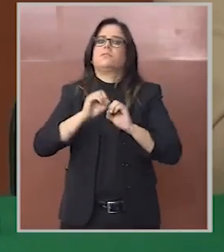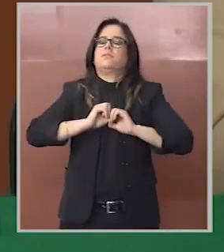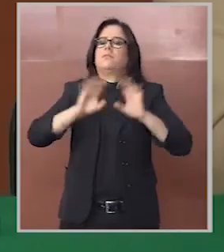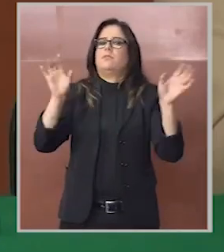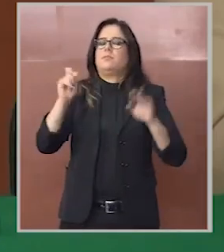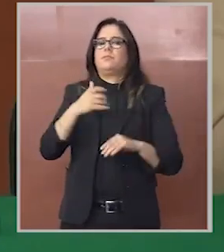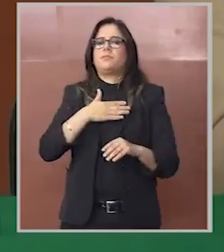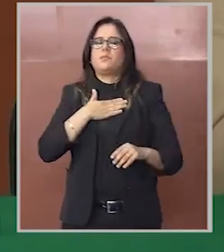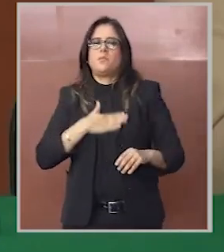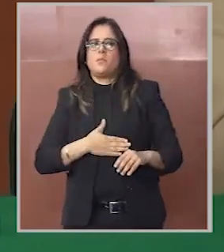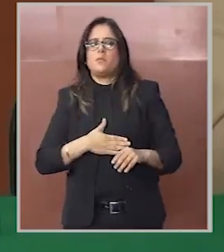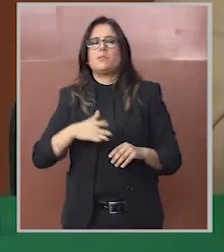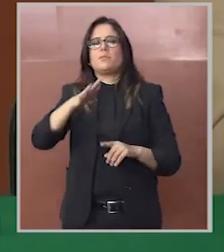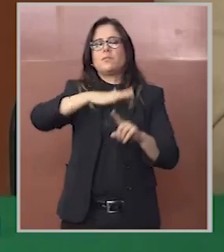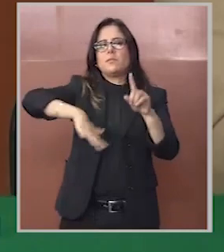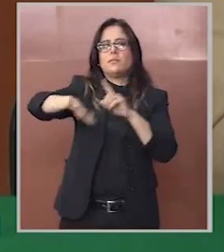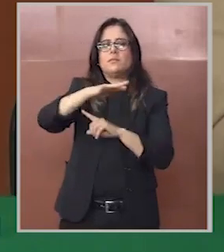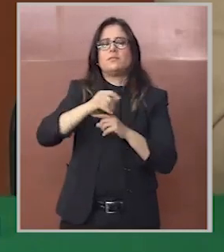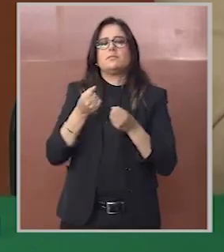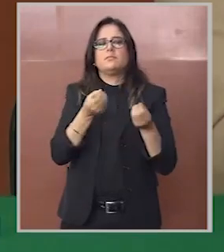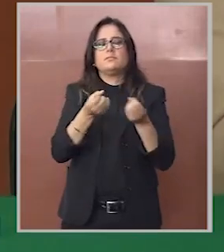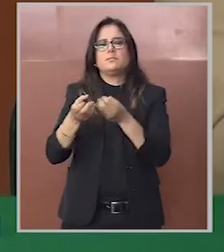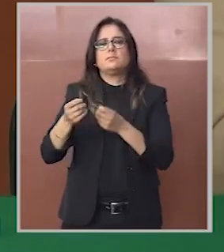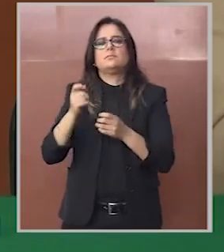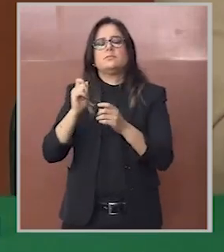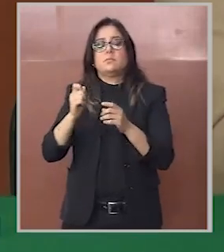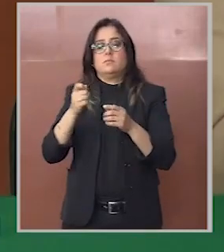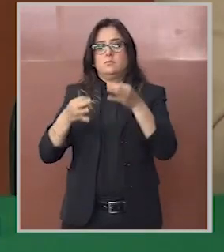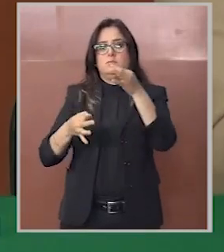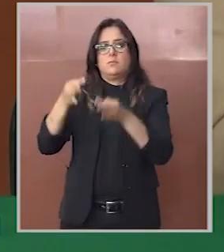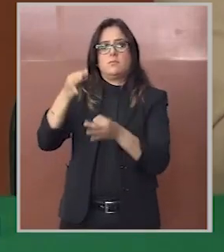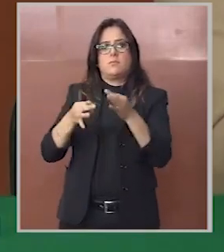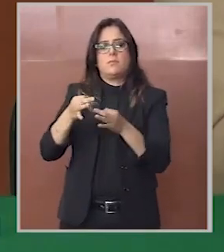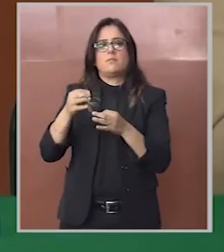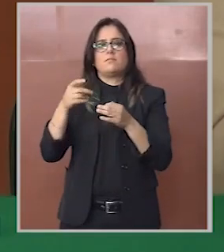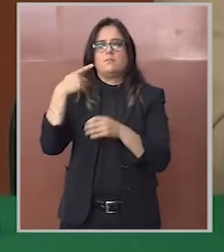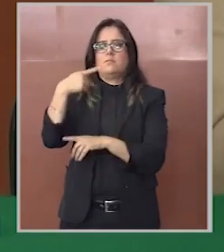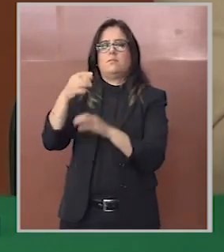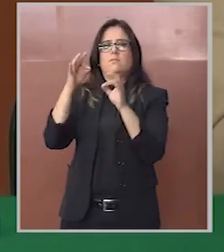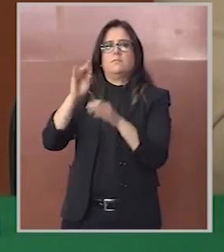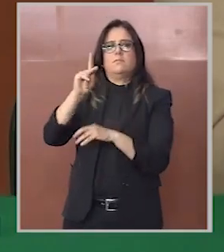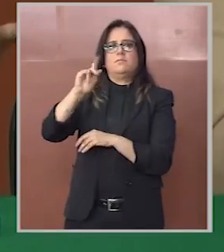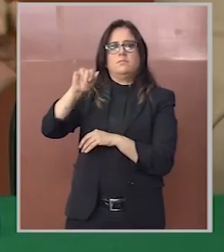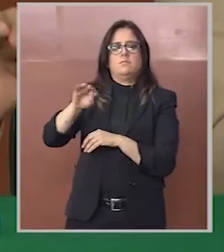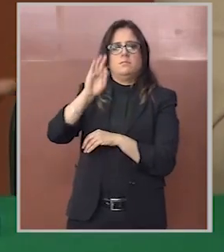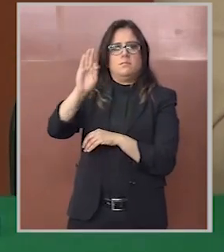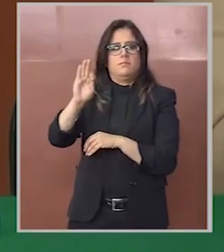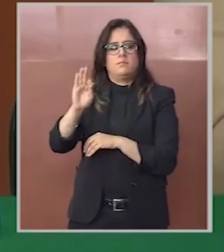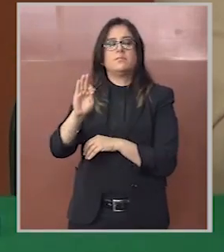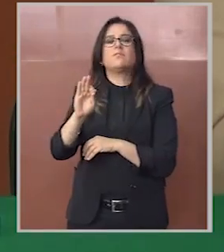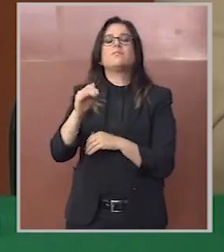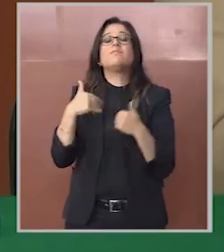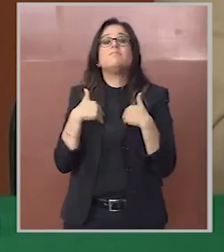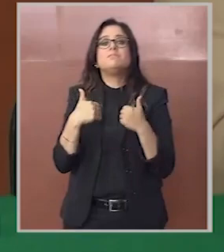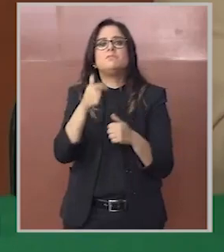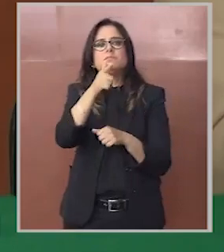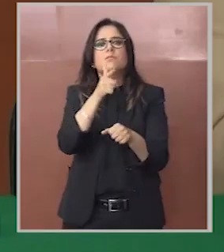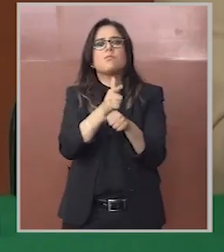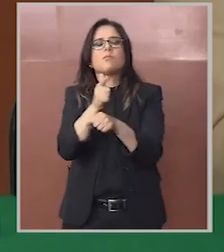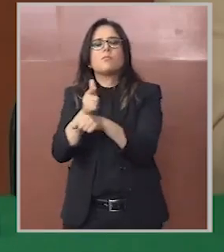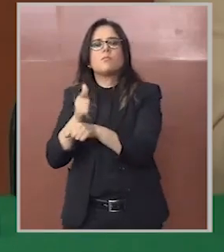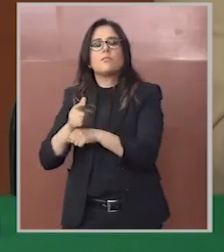justicia que imparten todos los órganos jurisdiccionales que dependen del poder judicial de la federación o sea entender Pues que existen y que